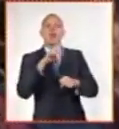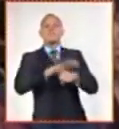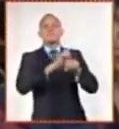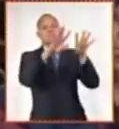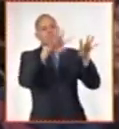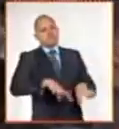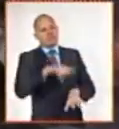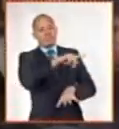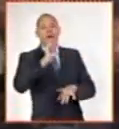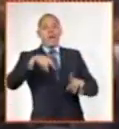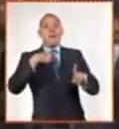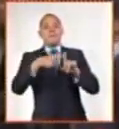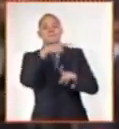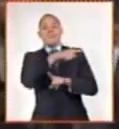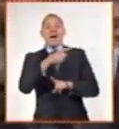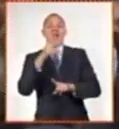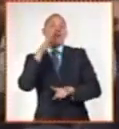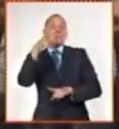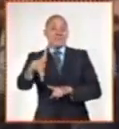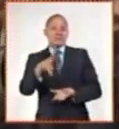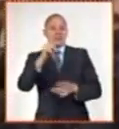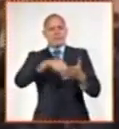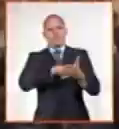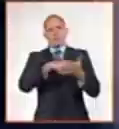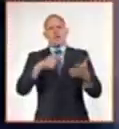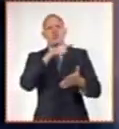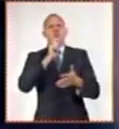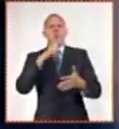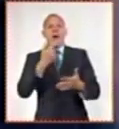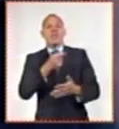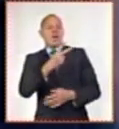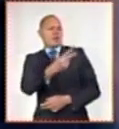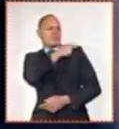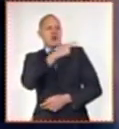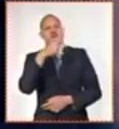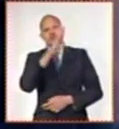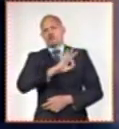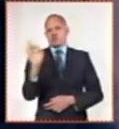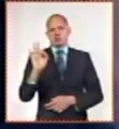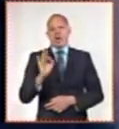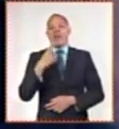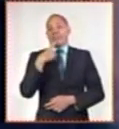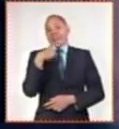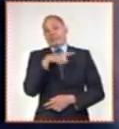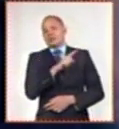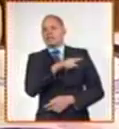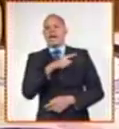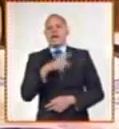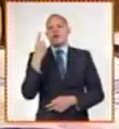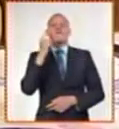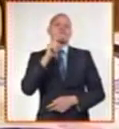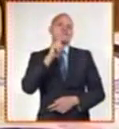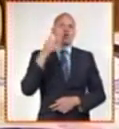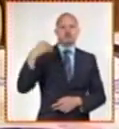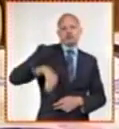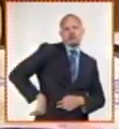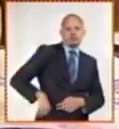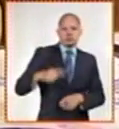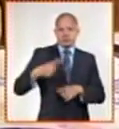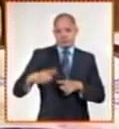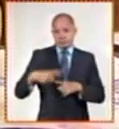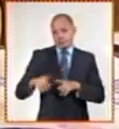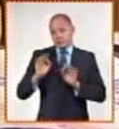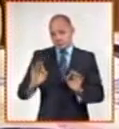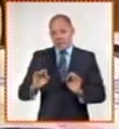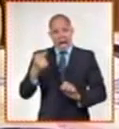inhabilitación perpetua de la vicepresidenta para ejercer cargos públicos por presuntos delitos de corrupción. Acusaciones que Fernández